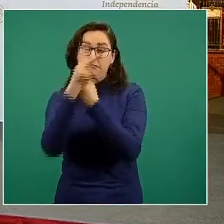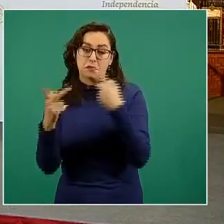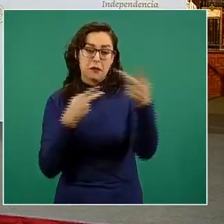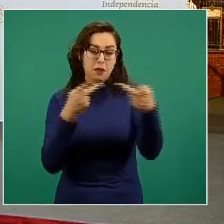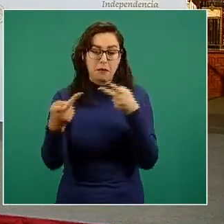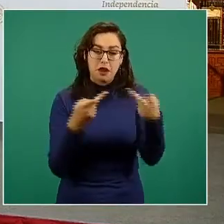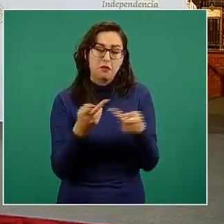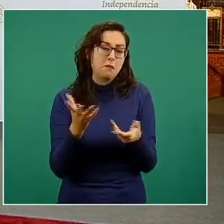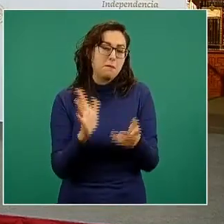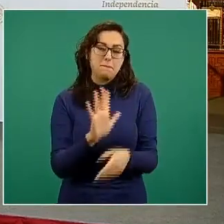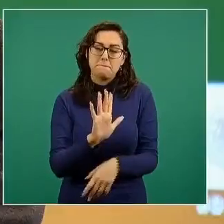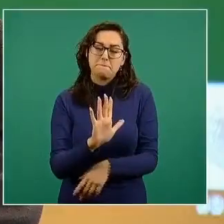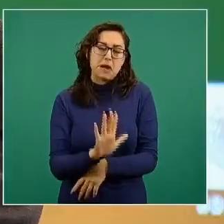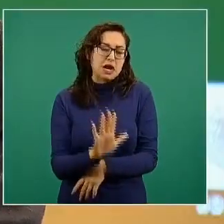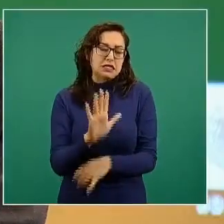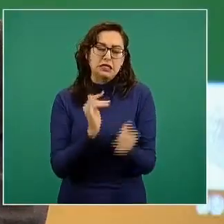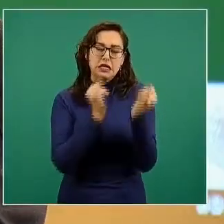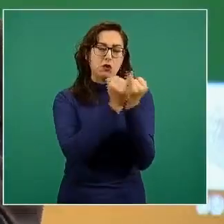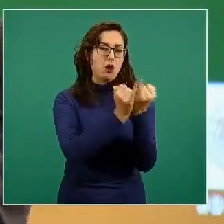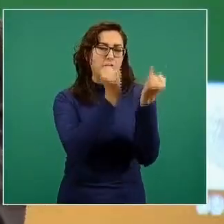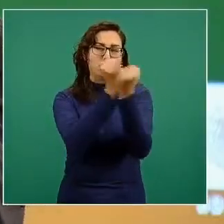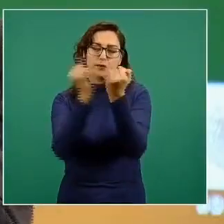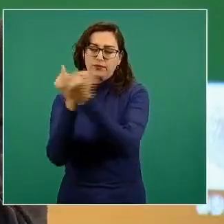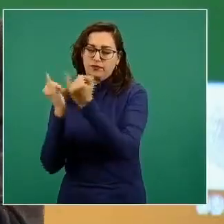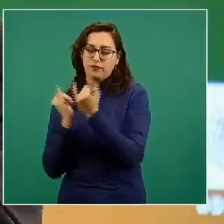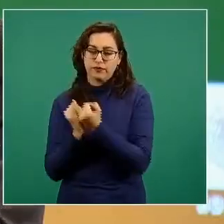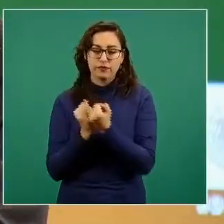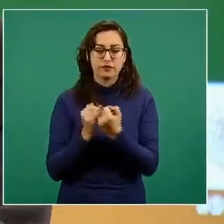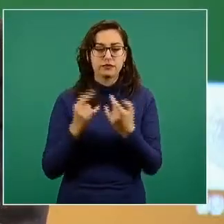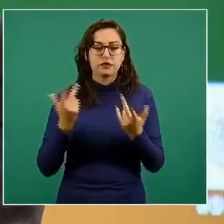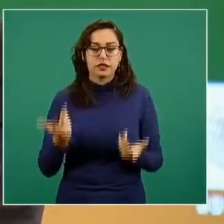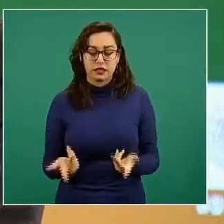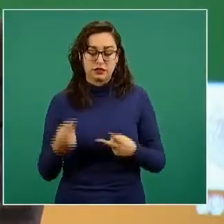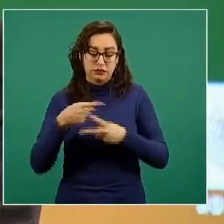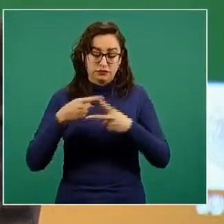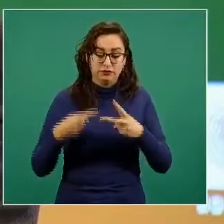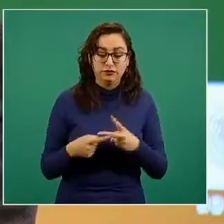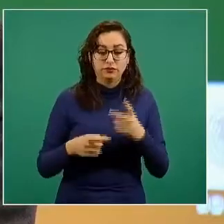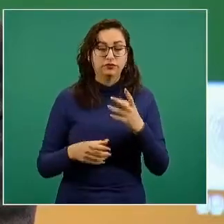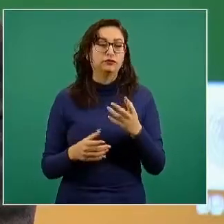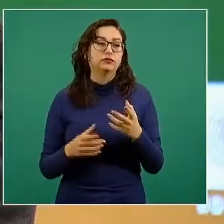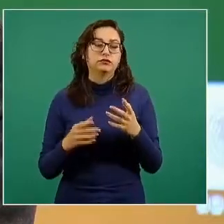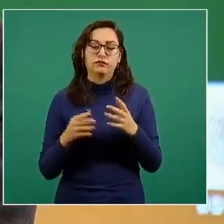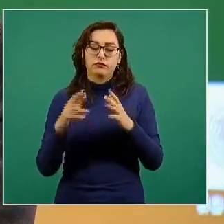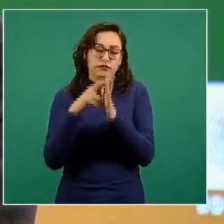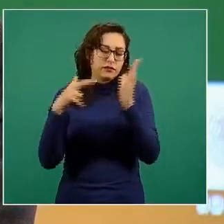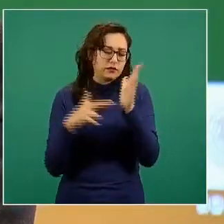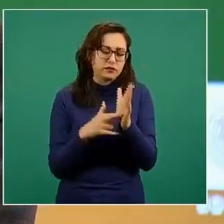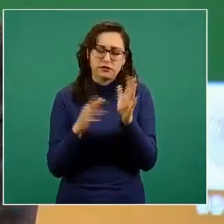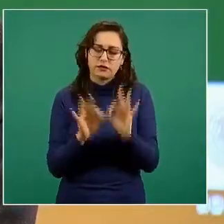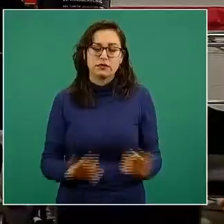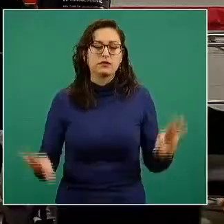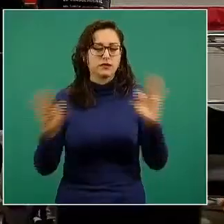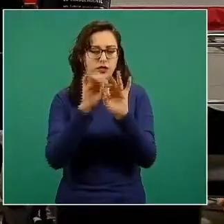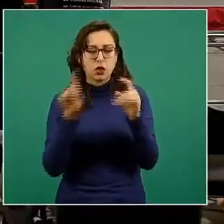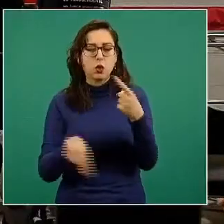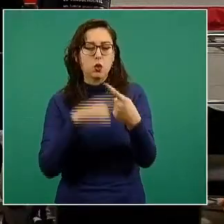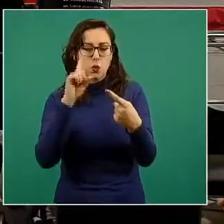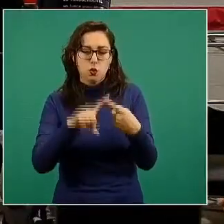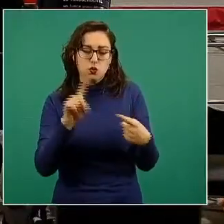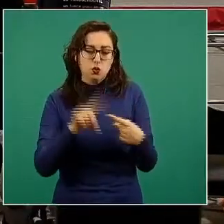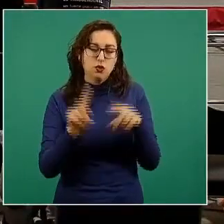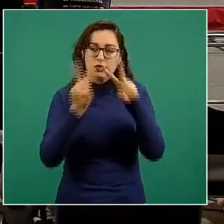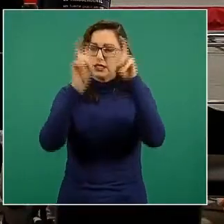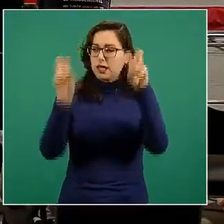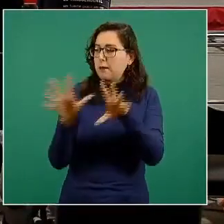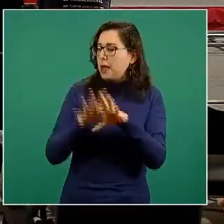compone de dos elementos fundamentales que a su vez tienen diversas intervenciones. El elemento uno son las medidas de salud